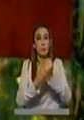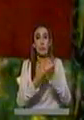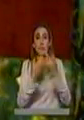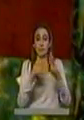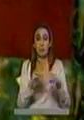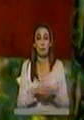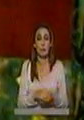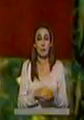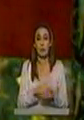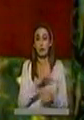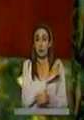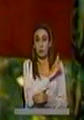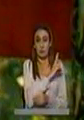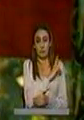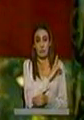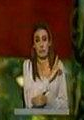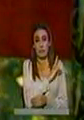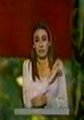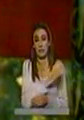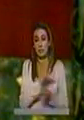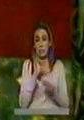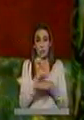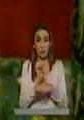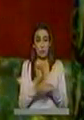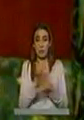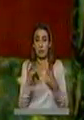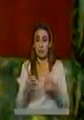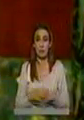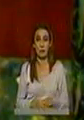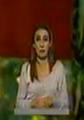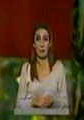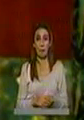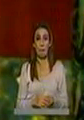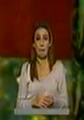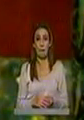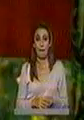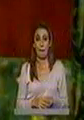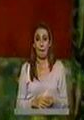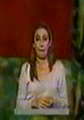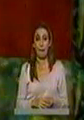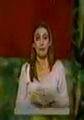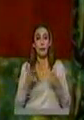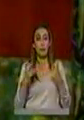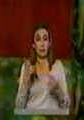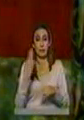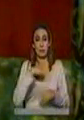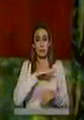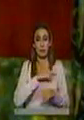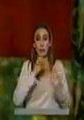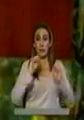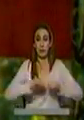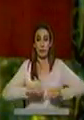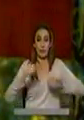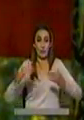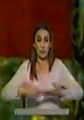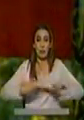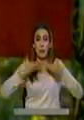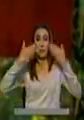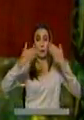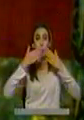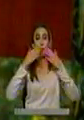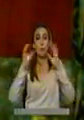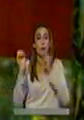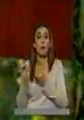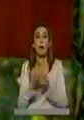con universidades del Ecuador y que sea financiada, bueno, en este caso podría ser Ban Ecuador o